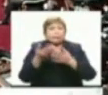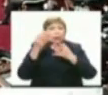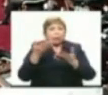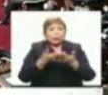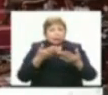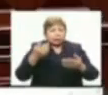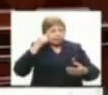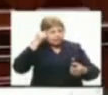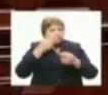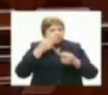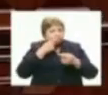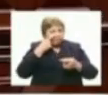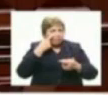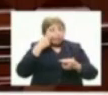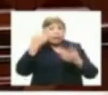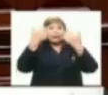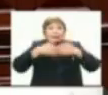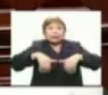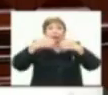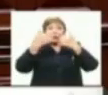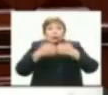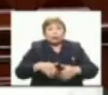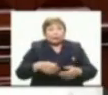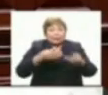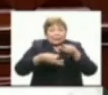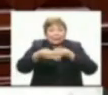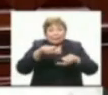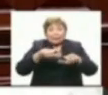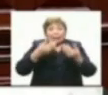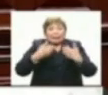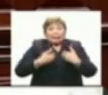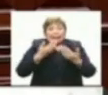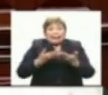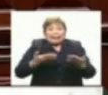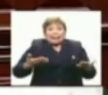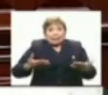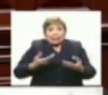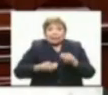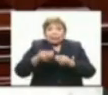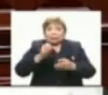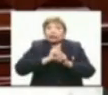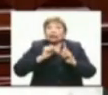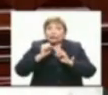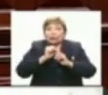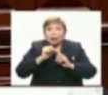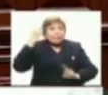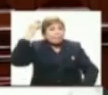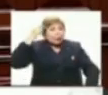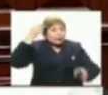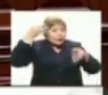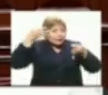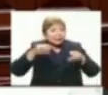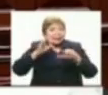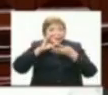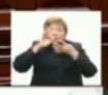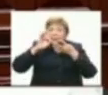Promoveremos y reconoceremos a las industrias e inversiones que tengan rentabilidad social, con políticas específicas